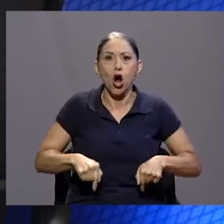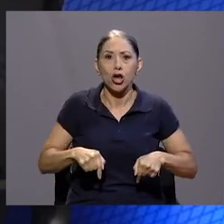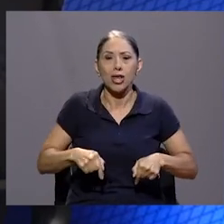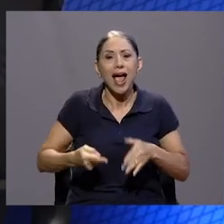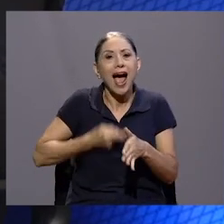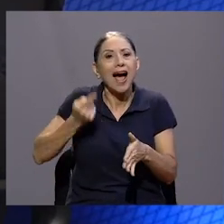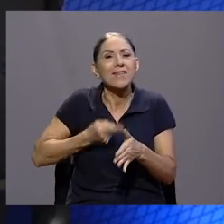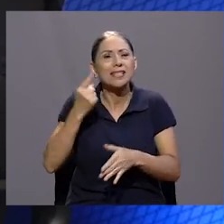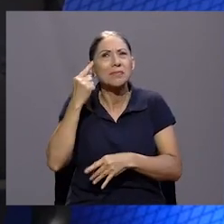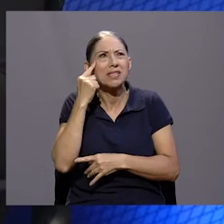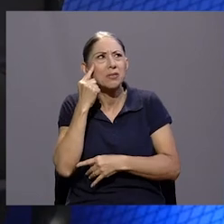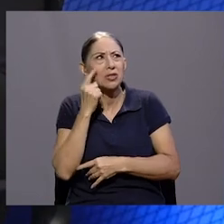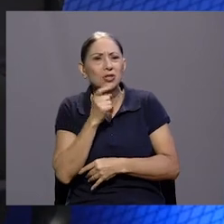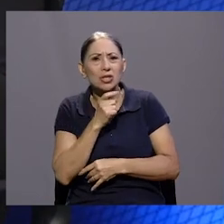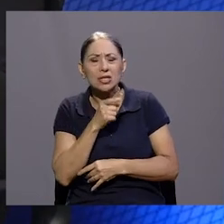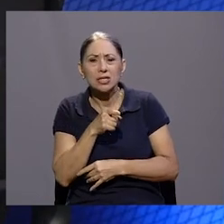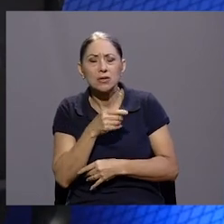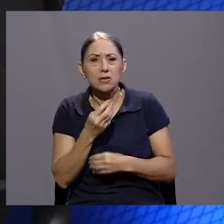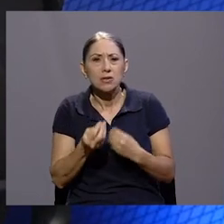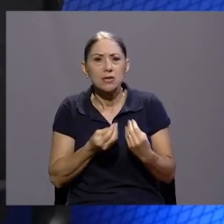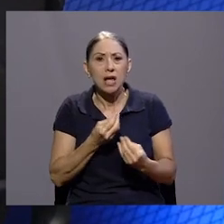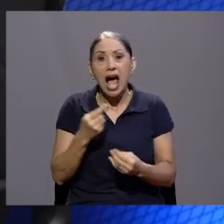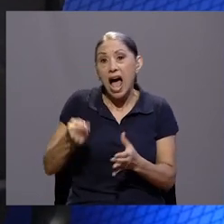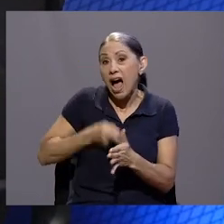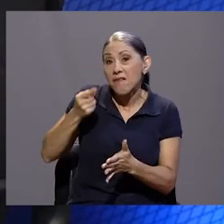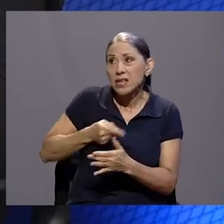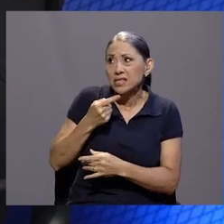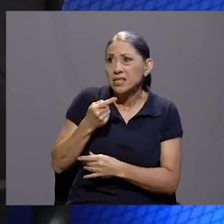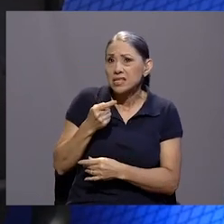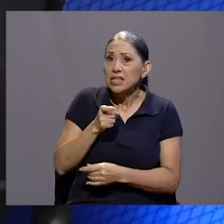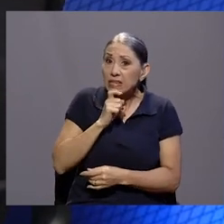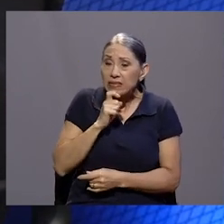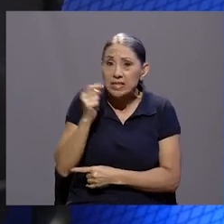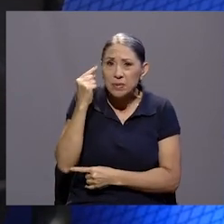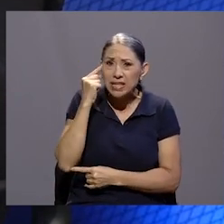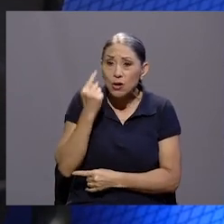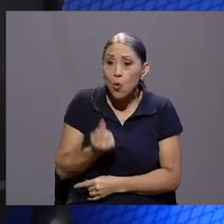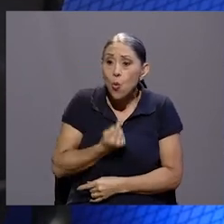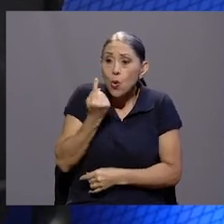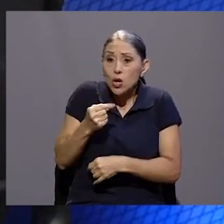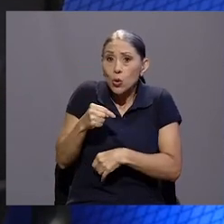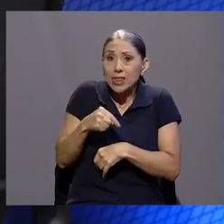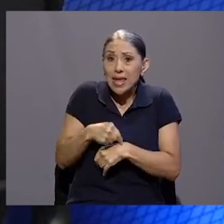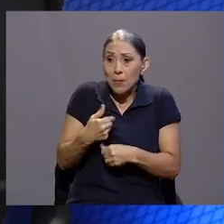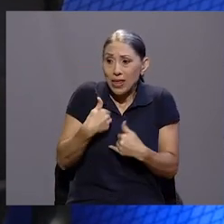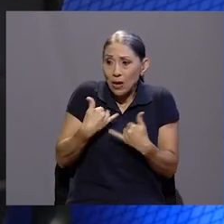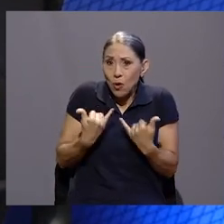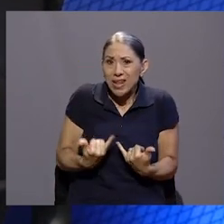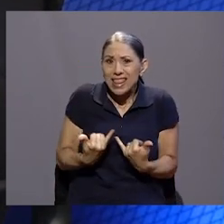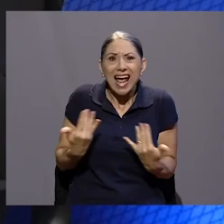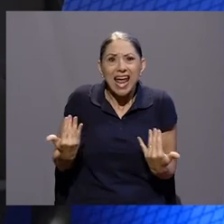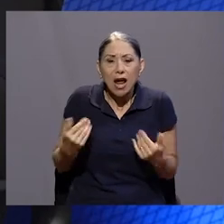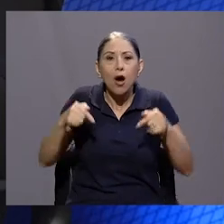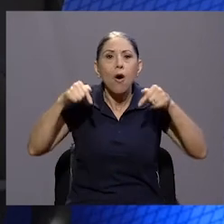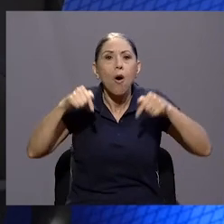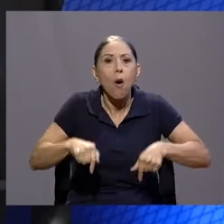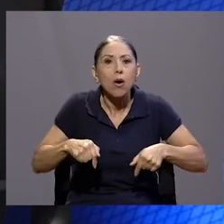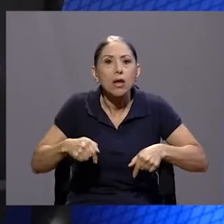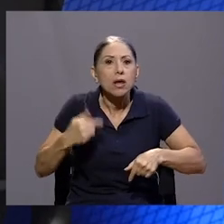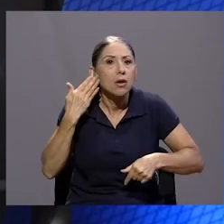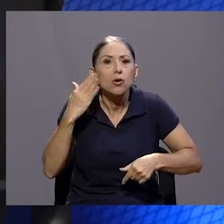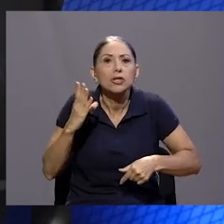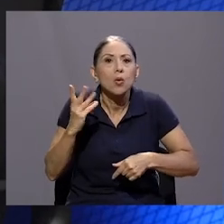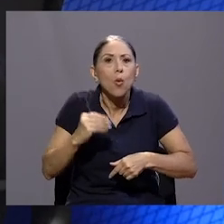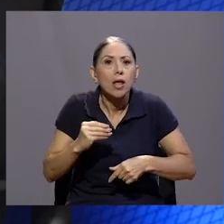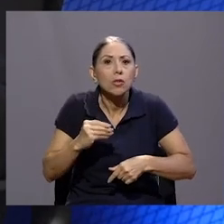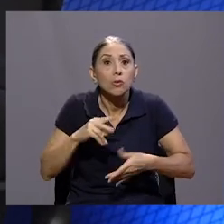en que el único tiempo que yo tengo ahorita es hoy y ni siquiera sé cuántas horas y nos para meter miedo nos para meter angustia sino realmente